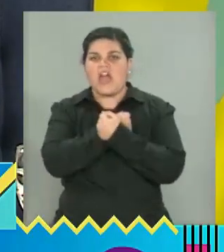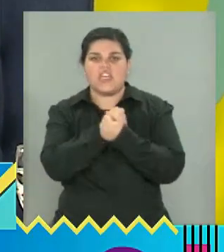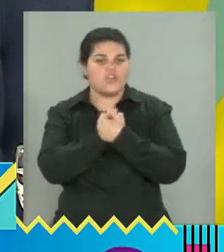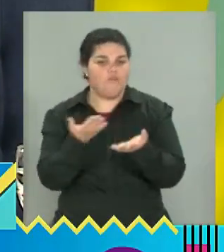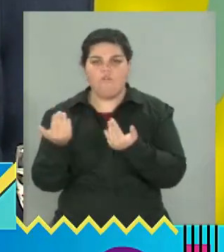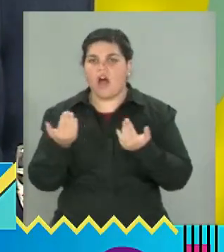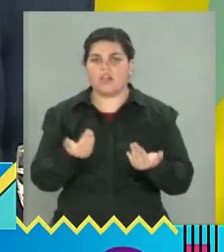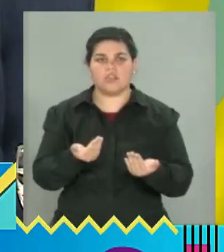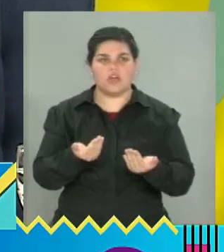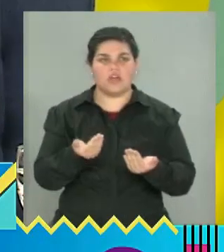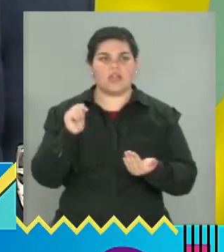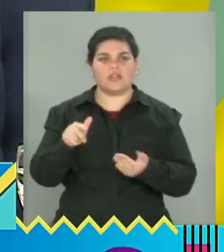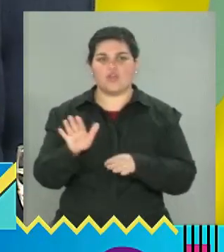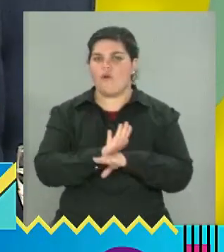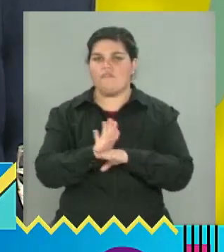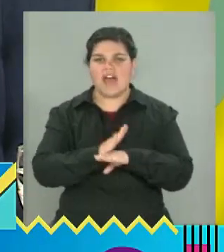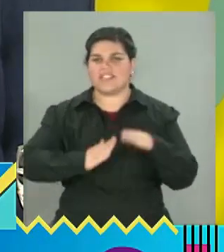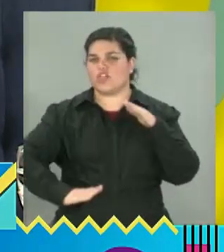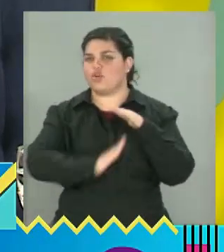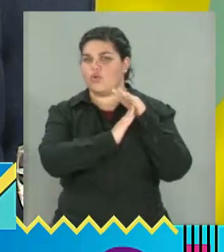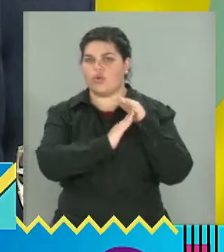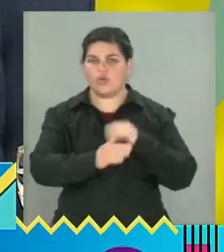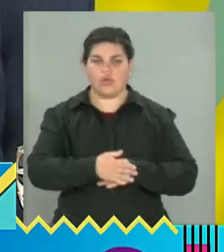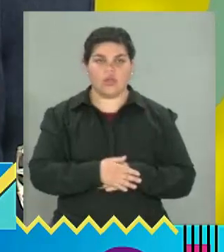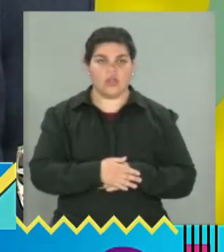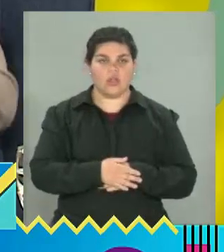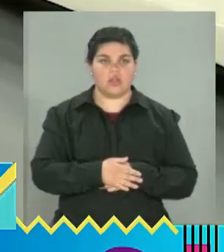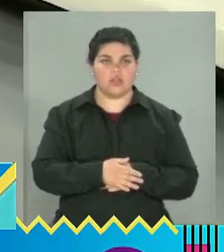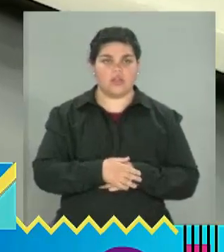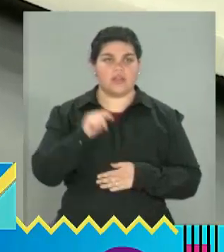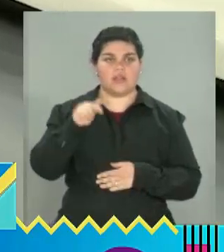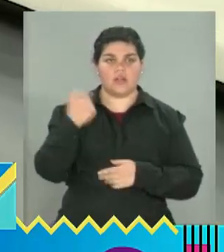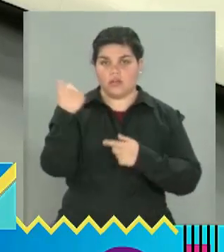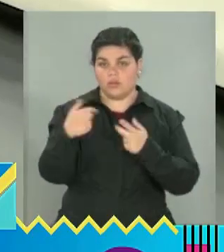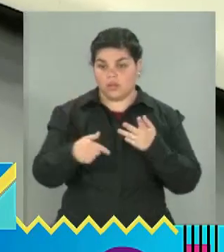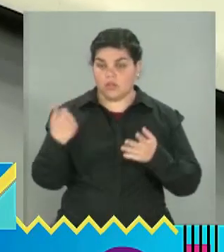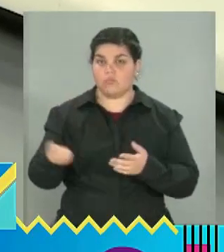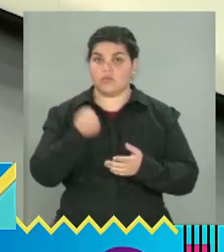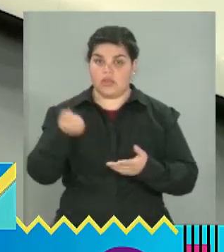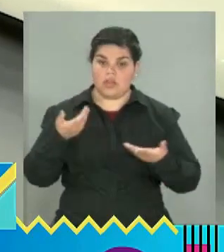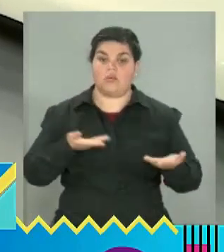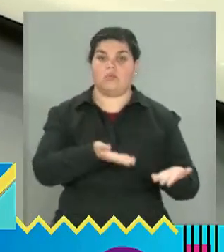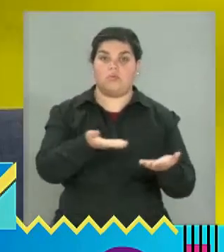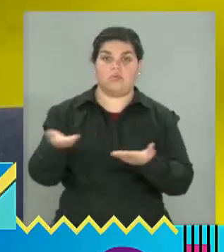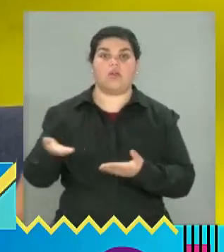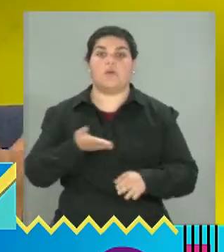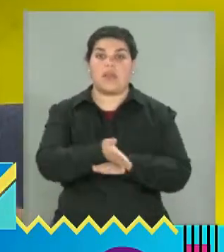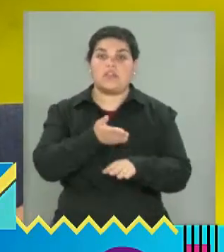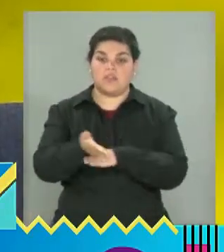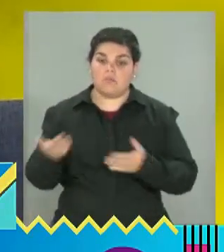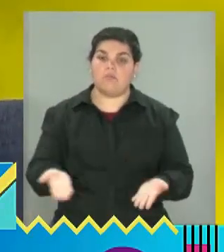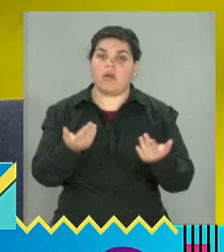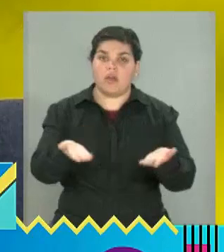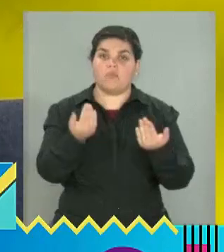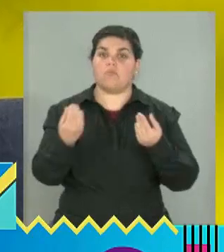sea, digamos, de lo básico. Por eso la idea esta es empezar a participar, hacer participar, es como nuestro foco, digamos, para escuchar